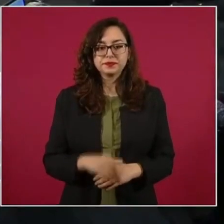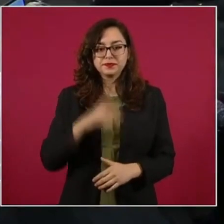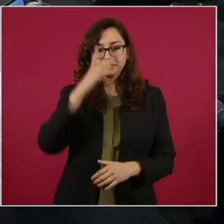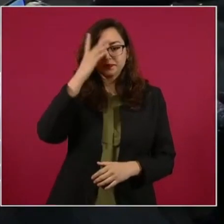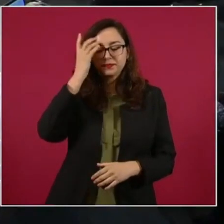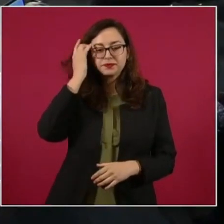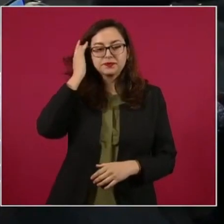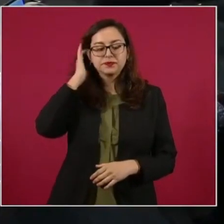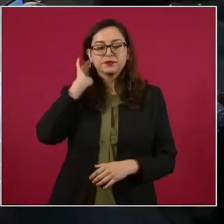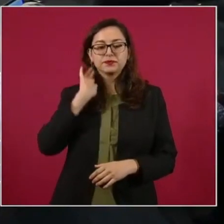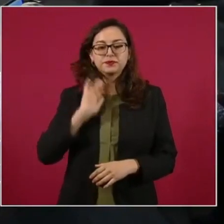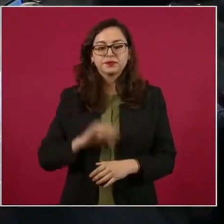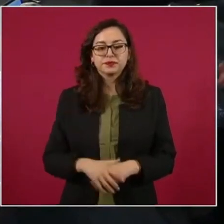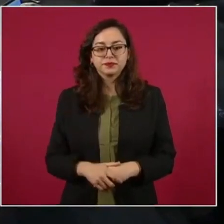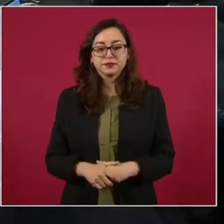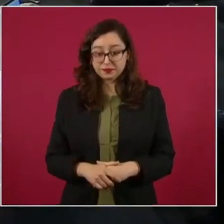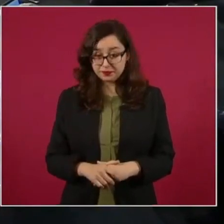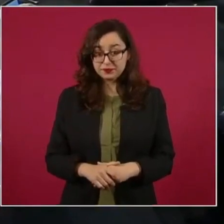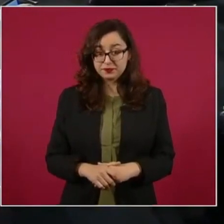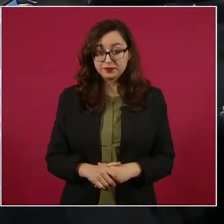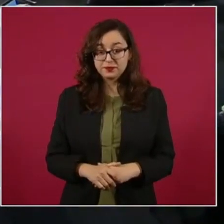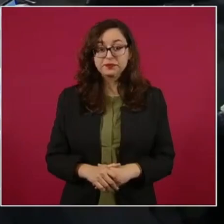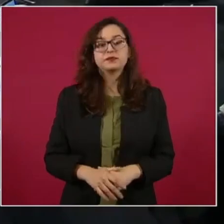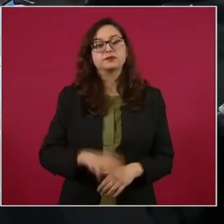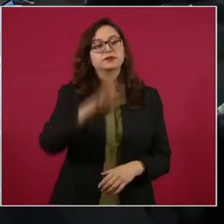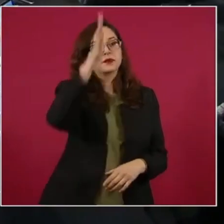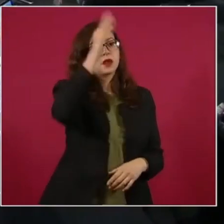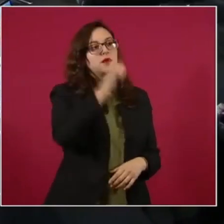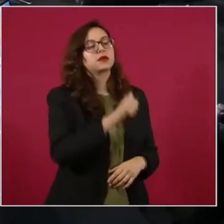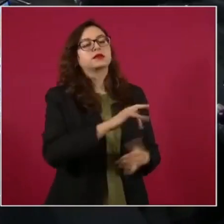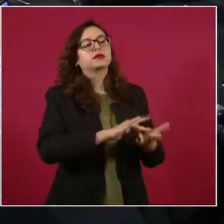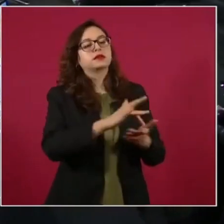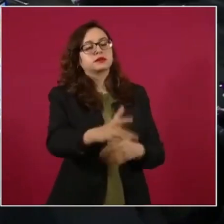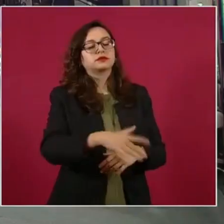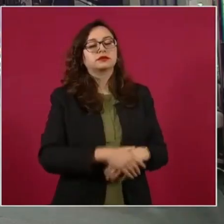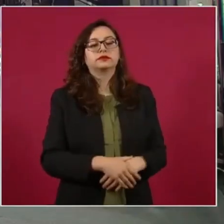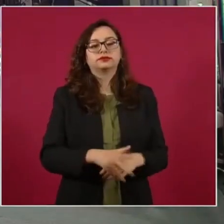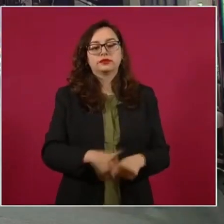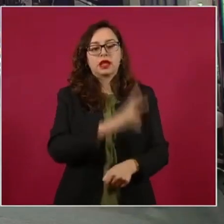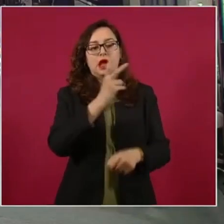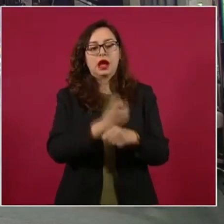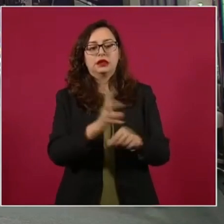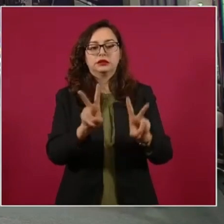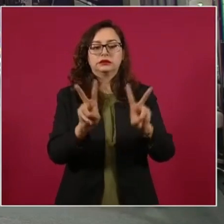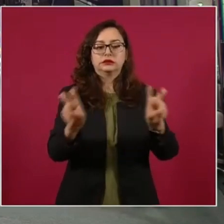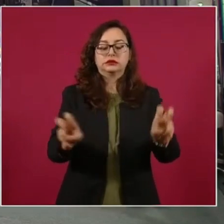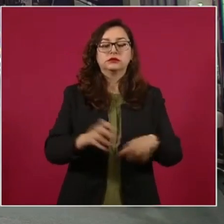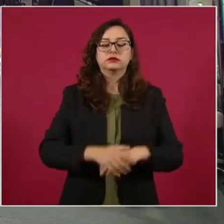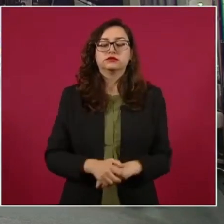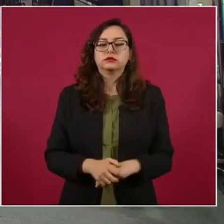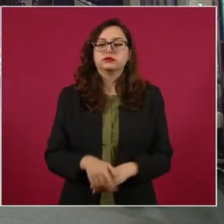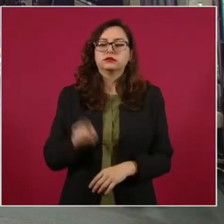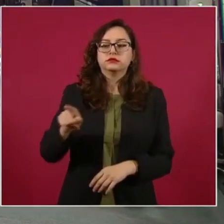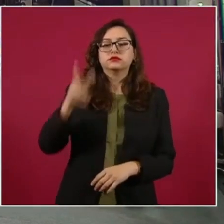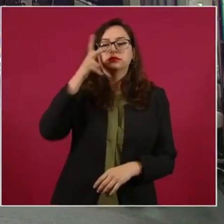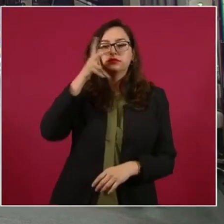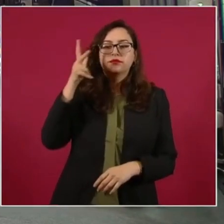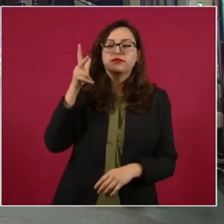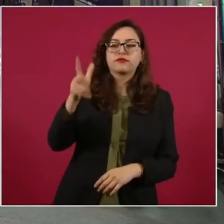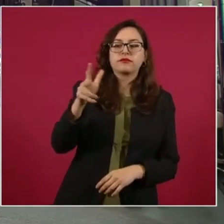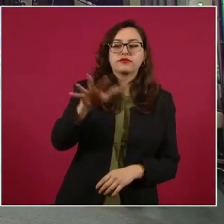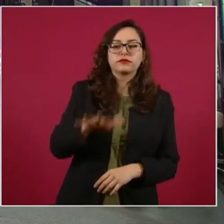¿De acuerdo? Sí, muchas gracias, señor presidente. Y en un segundo tema, fíjese que del estado de Hidalgo traigo 2 cuestiones que tienen